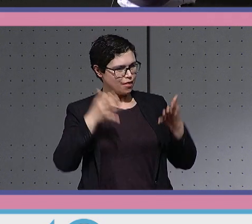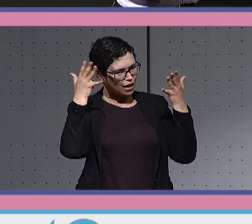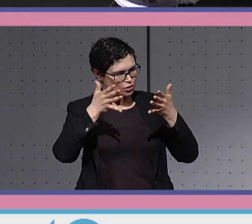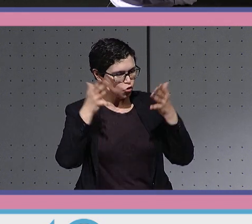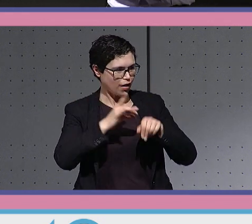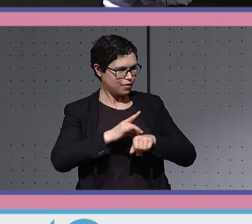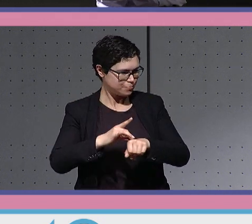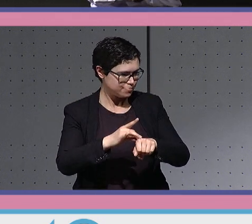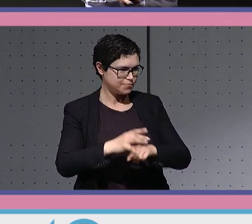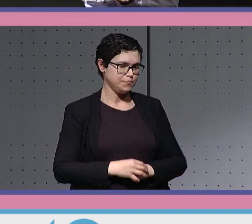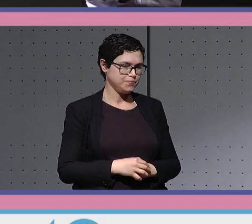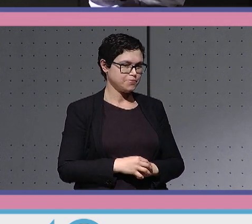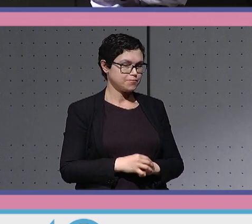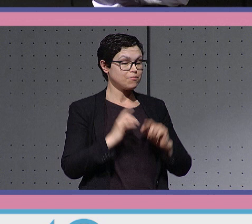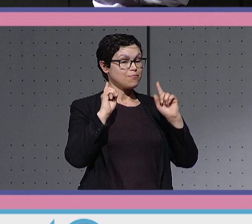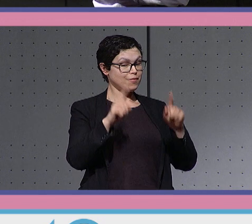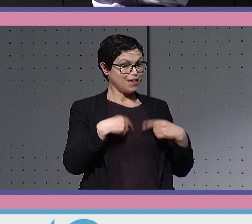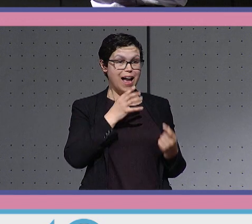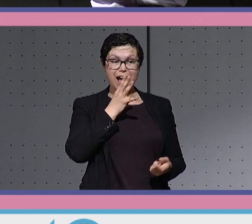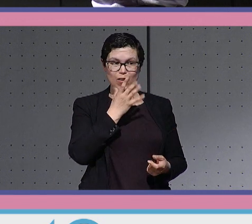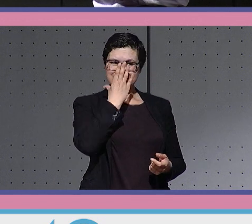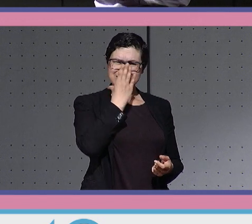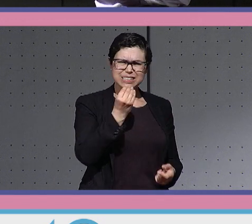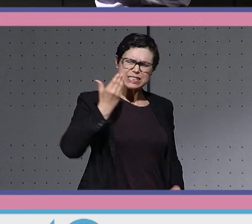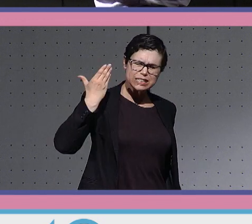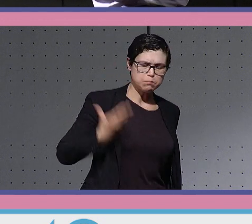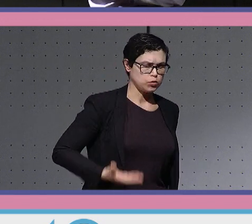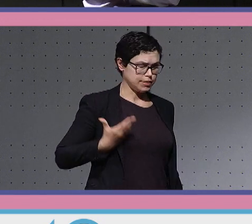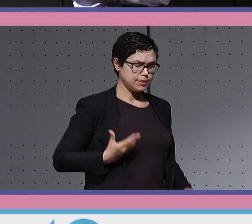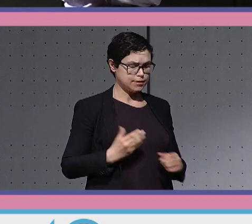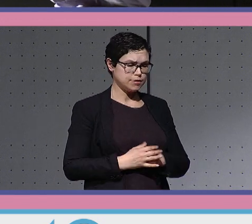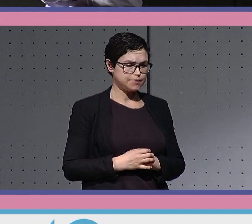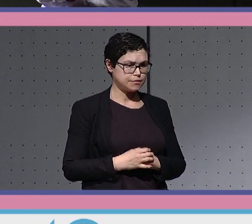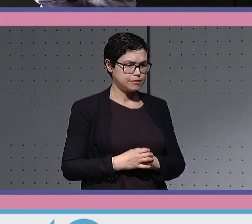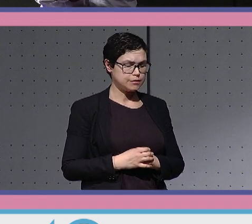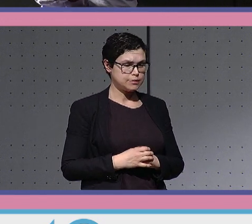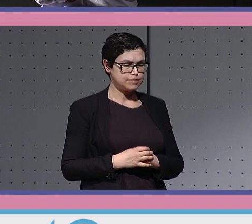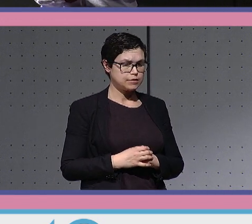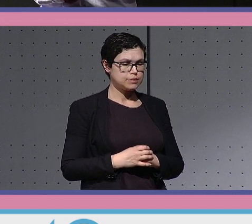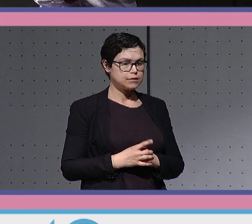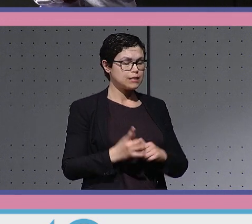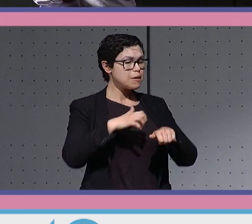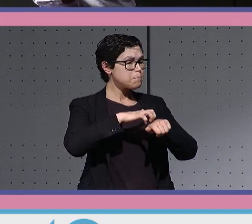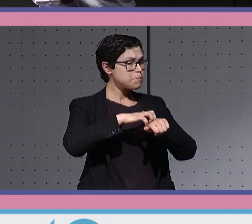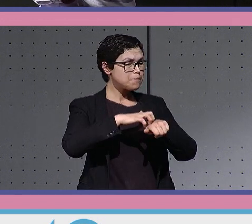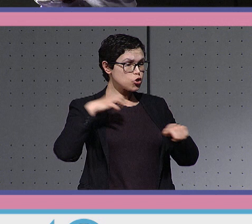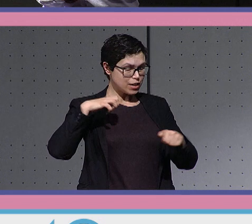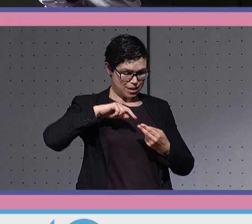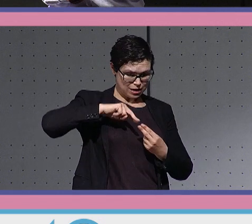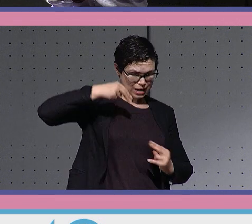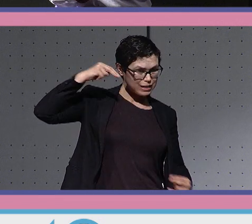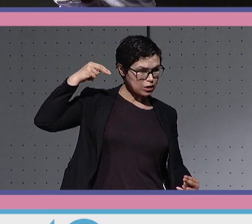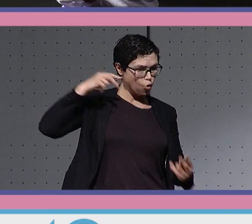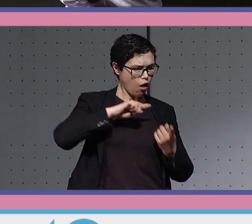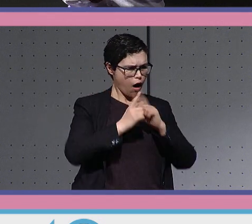Lo que voy a decir a continuación es algo que es muy importante que se entienda. La mayor parte de la variación genética del TEA no